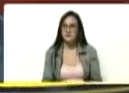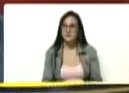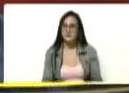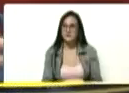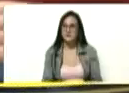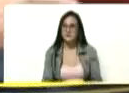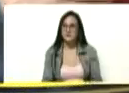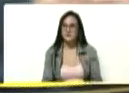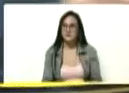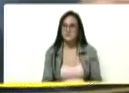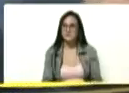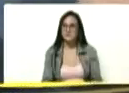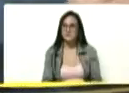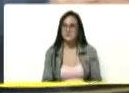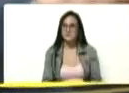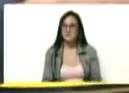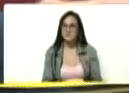saludamos a los